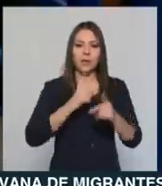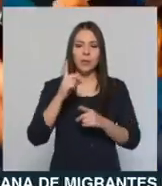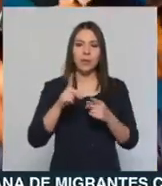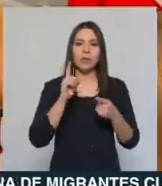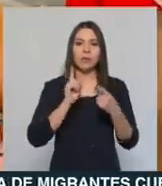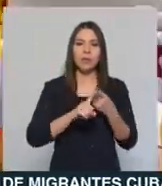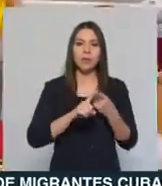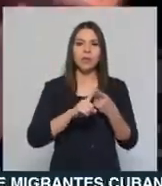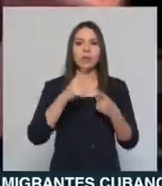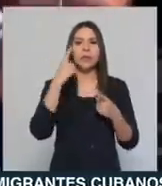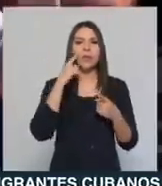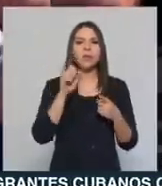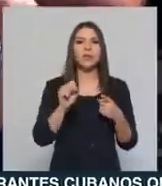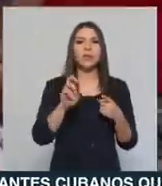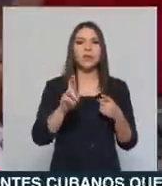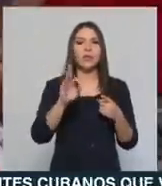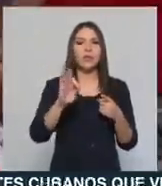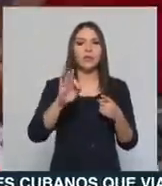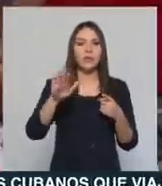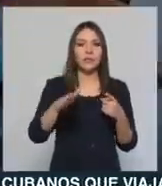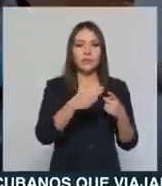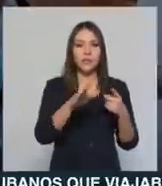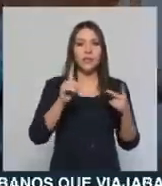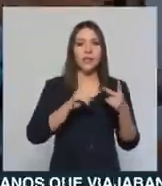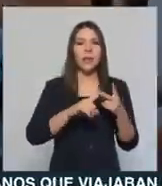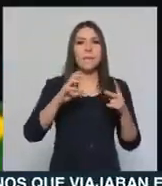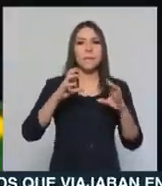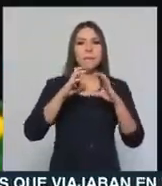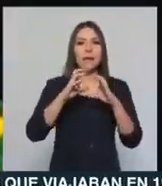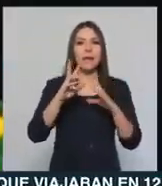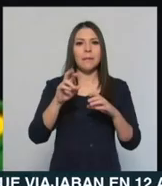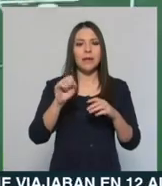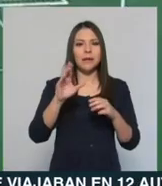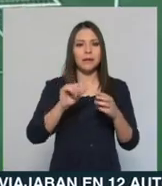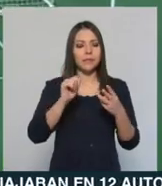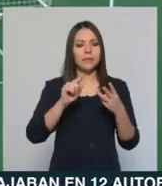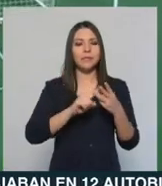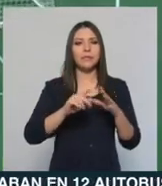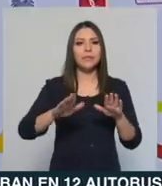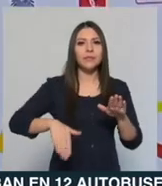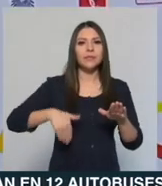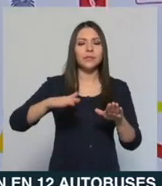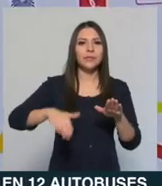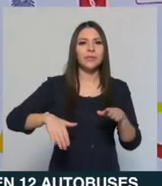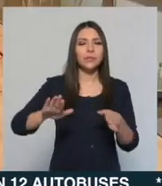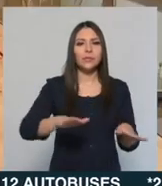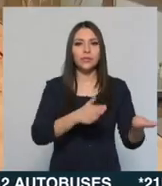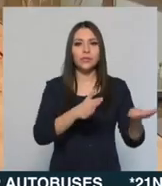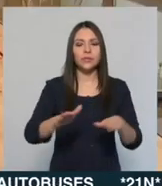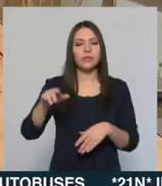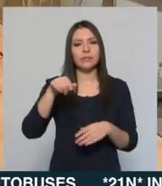Estos son el surf, físico-culturismo, pelota vasca y skateboarding.